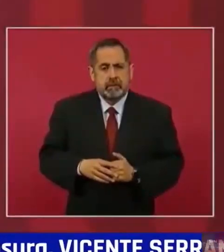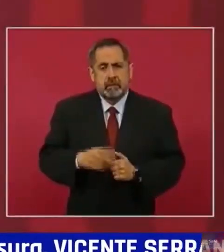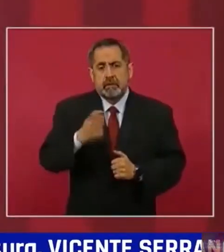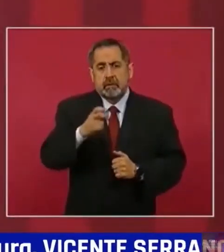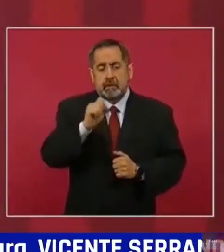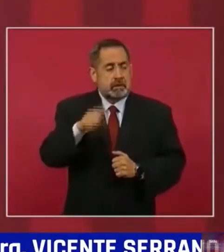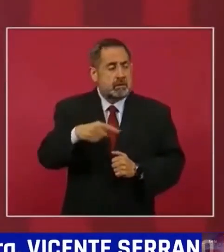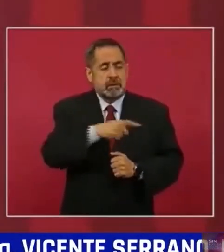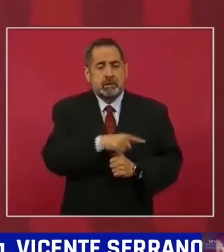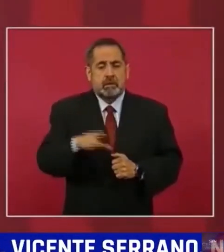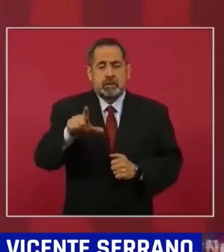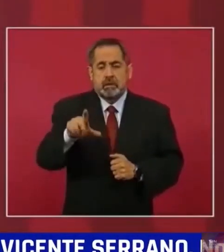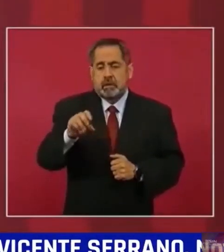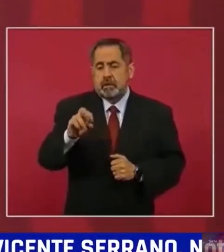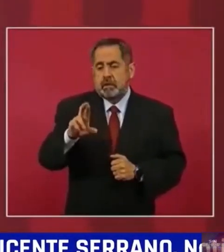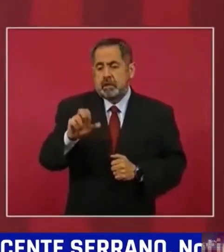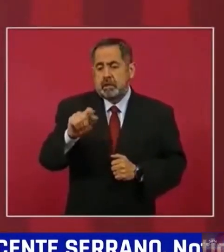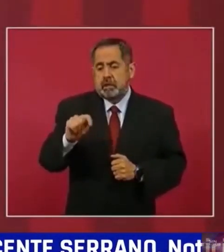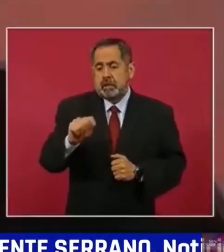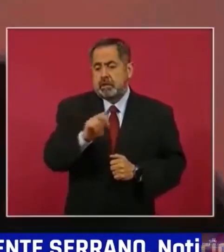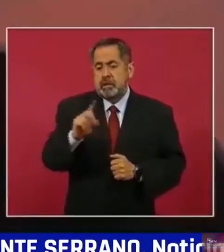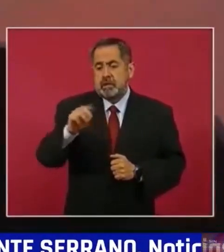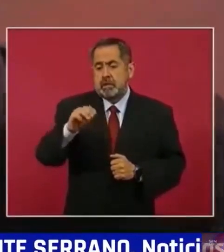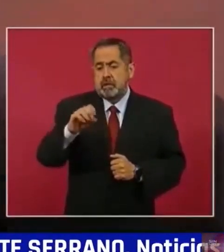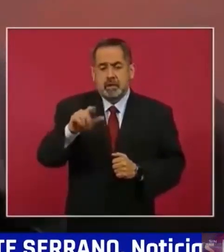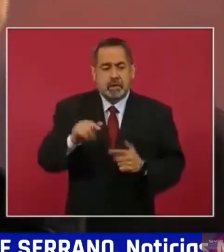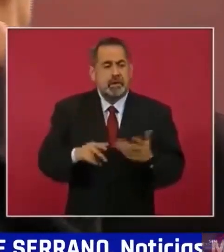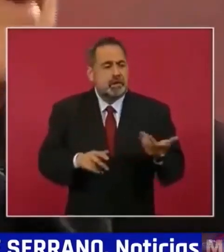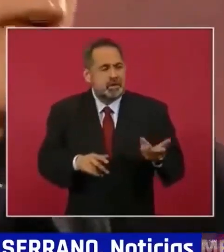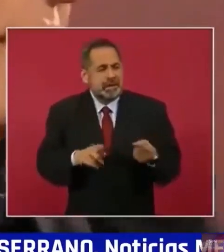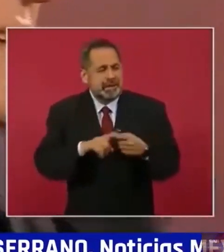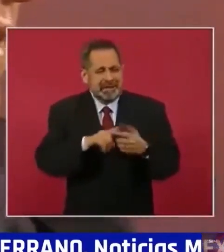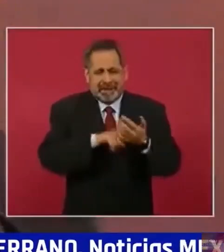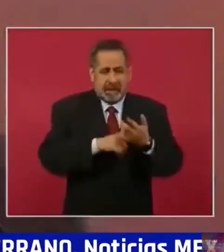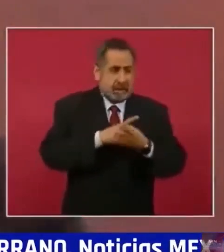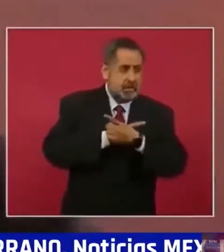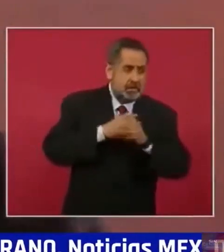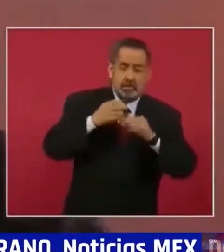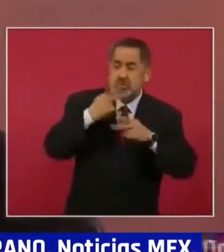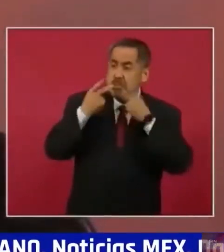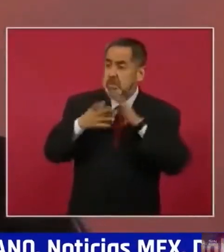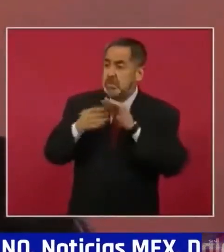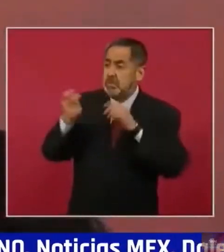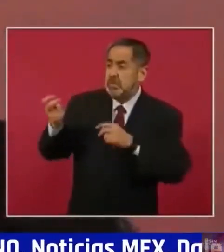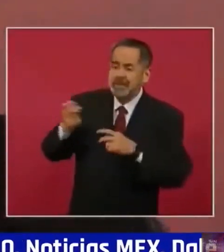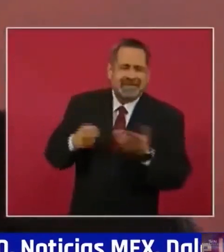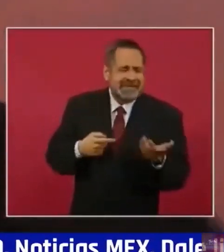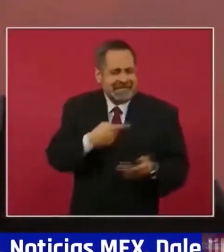Loret de Mola, ¿no? Pues ¿con qué autoridad moral?